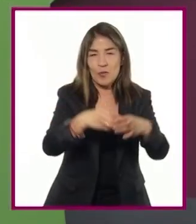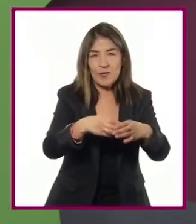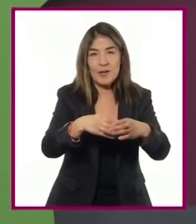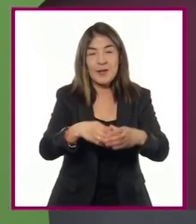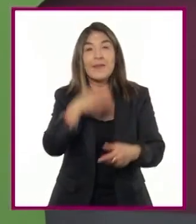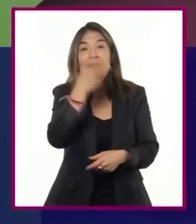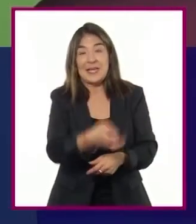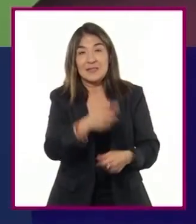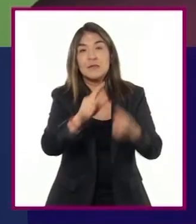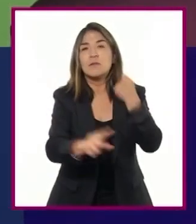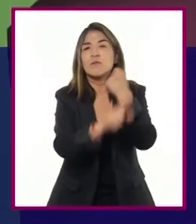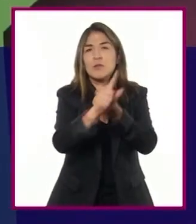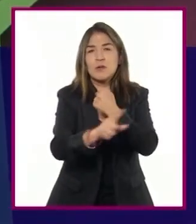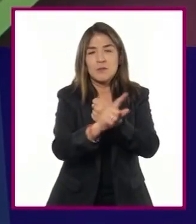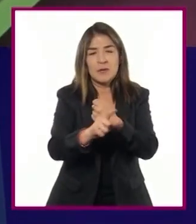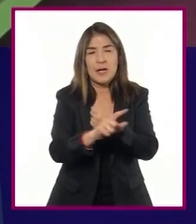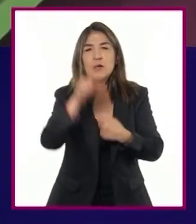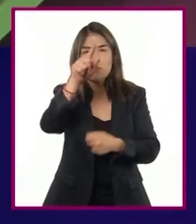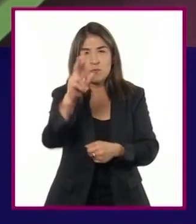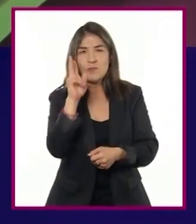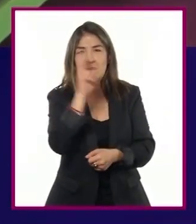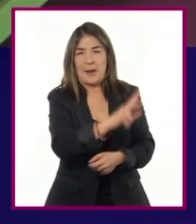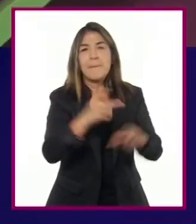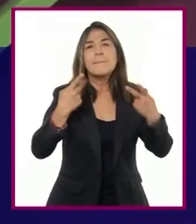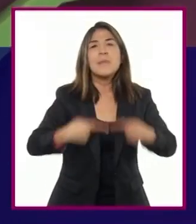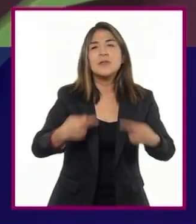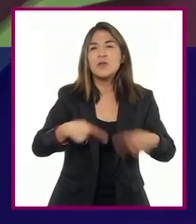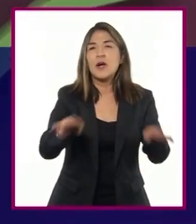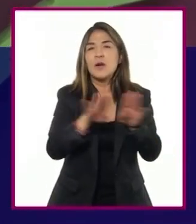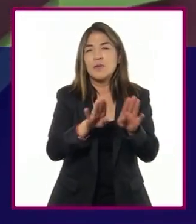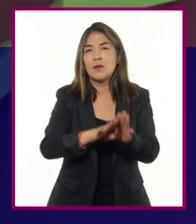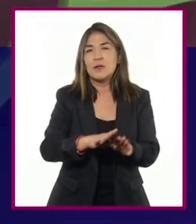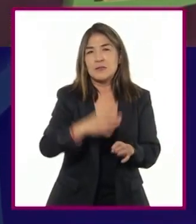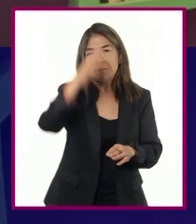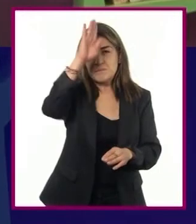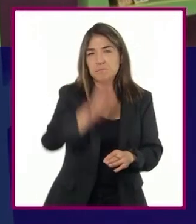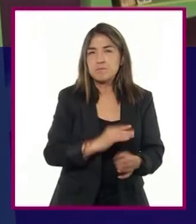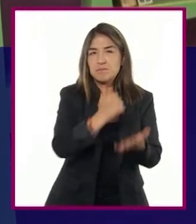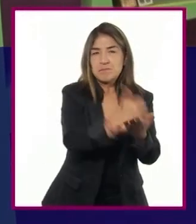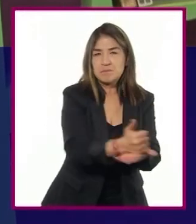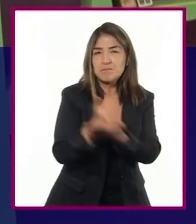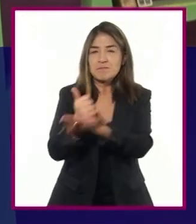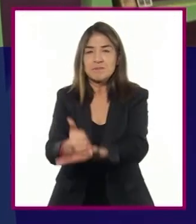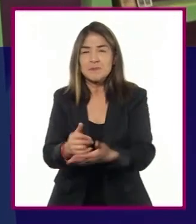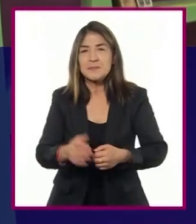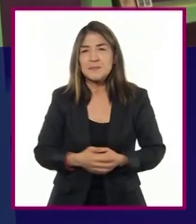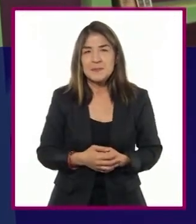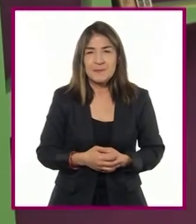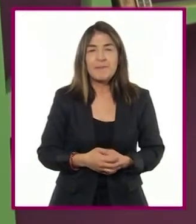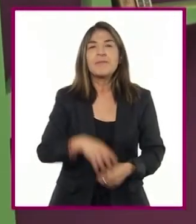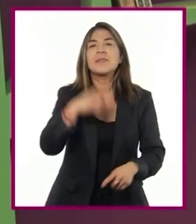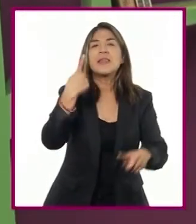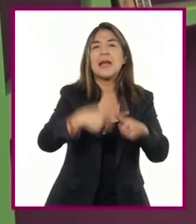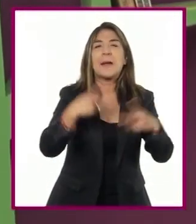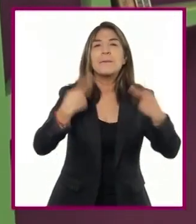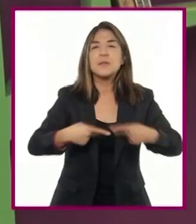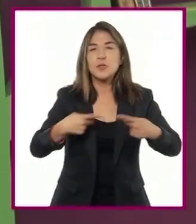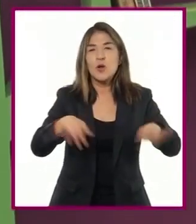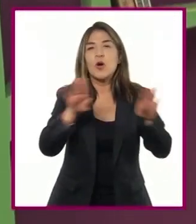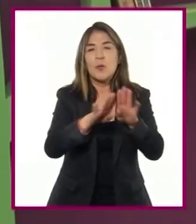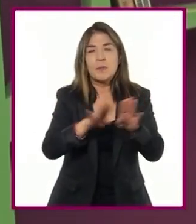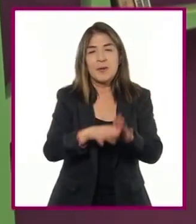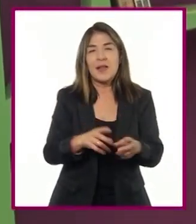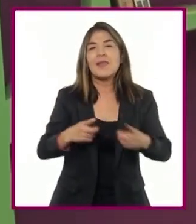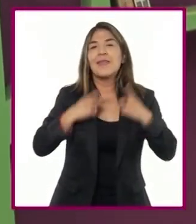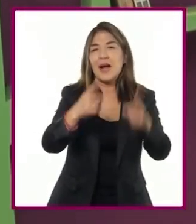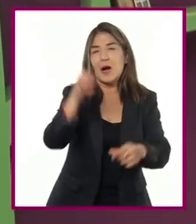ese conflicto, ¿percibieron la presencia de un mediador? Si recuerdan bien, cada persona implicada iba manifestando su